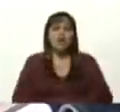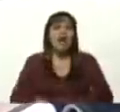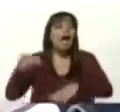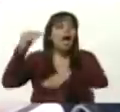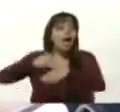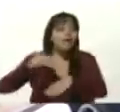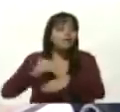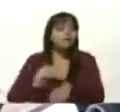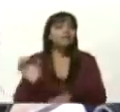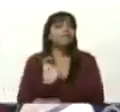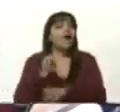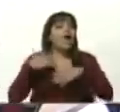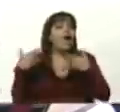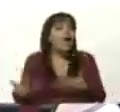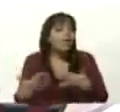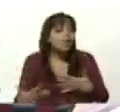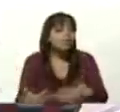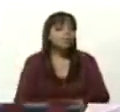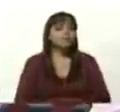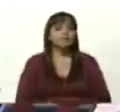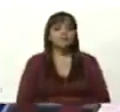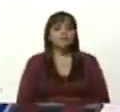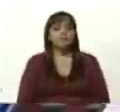¡Alerta! ¡Alerta! ¡Alerta!